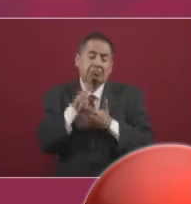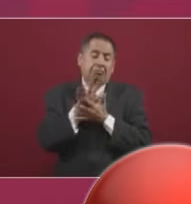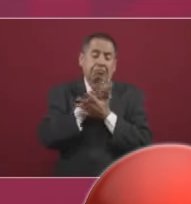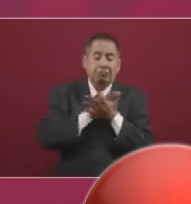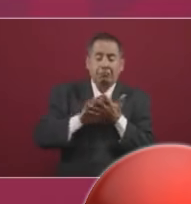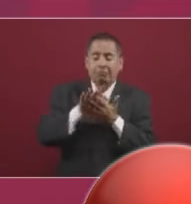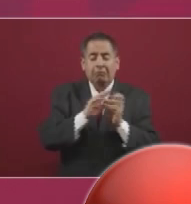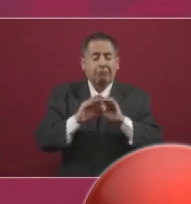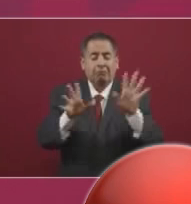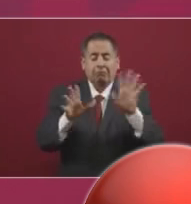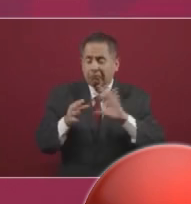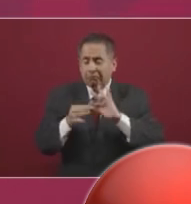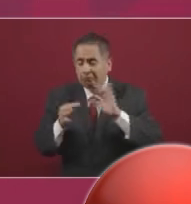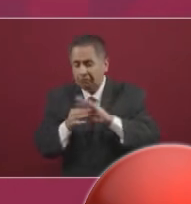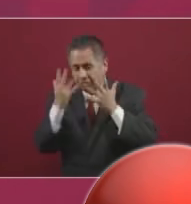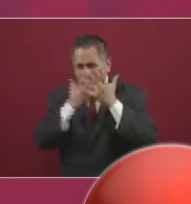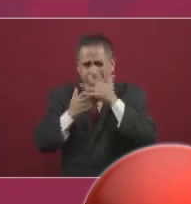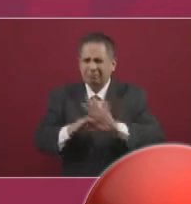¿quién te entiende?